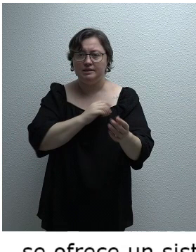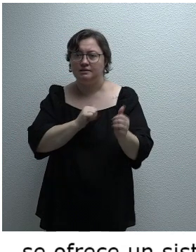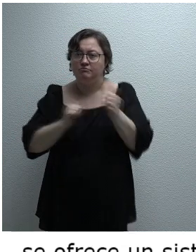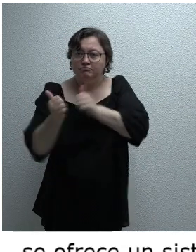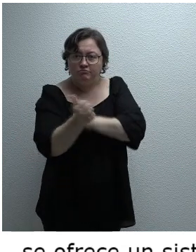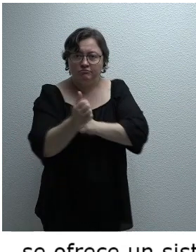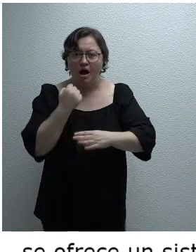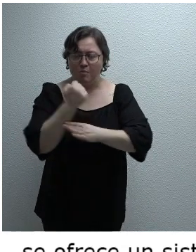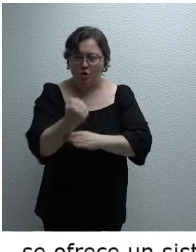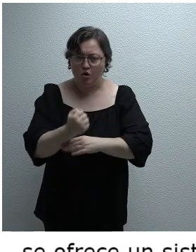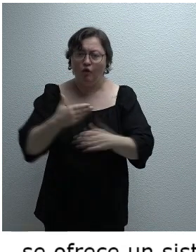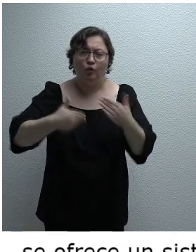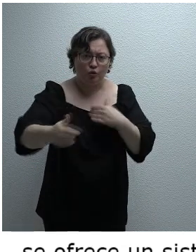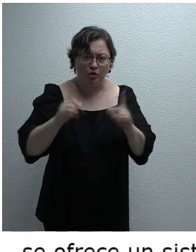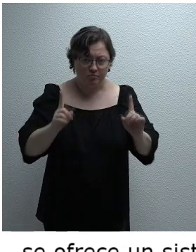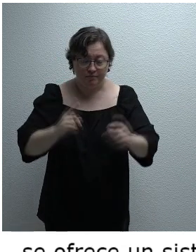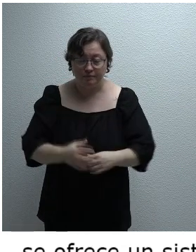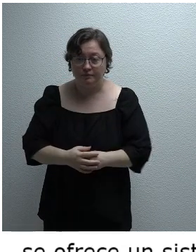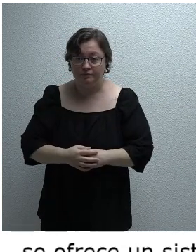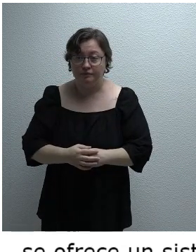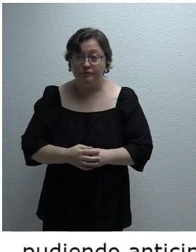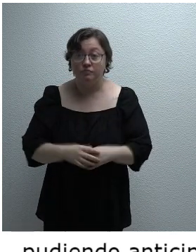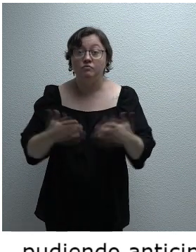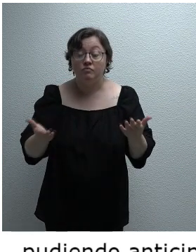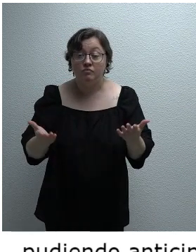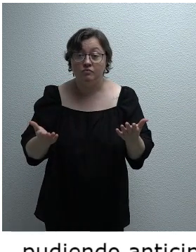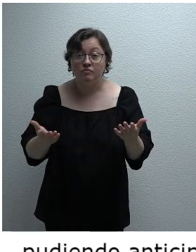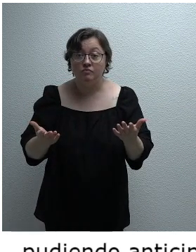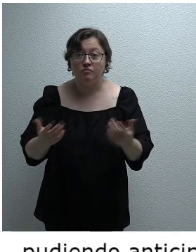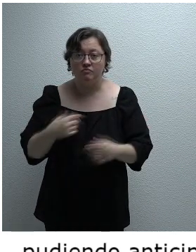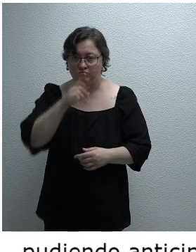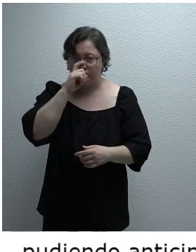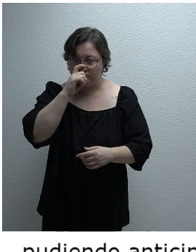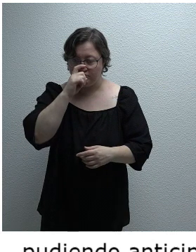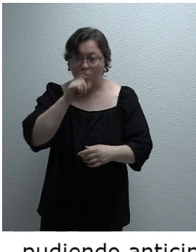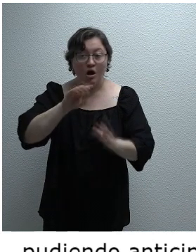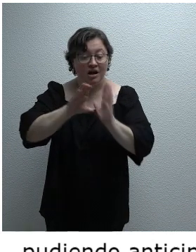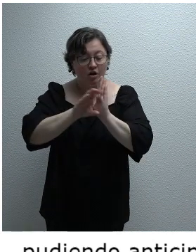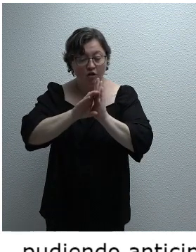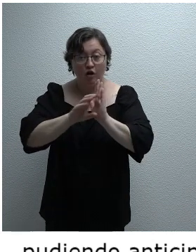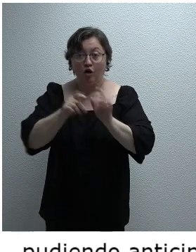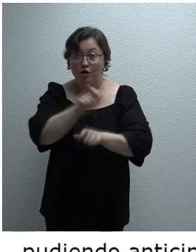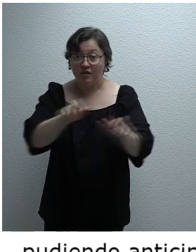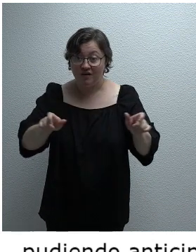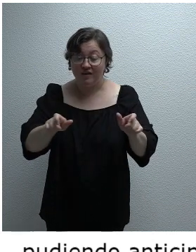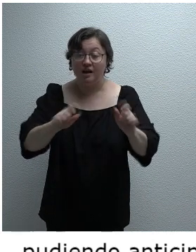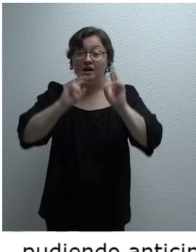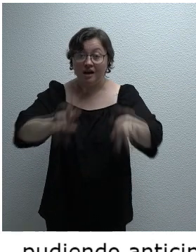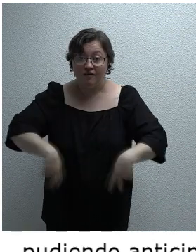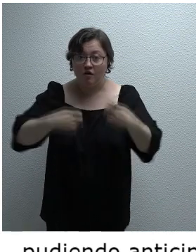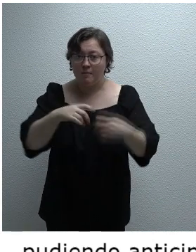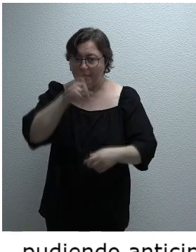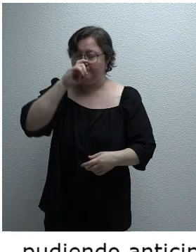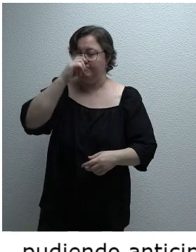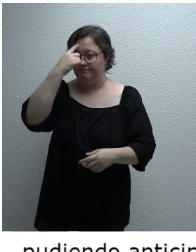apoyos futuros. Recordemos la necesidad de tomar conciencia de esta reforma de los operadores